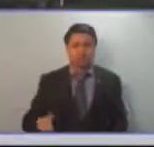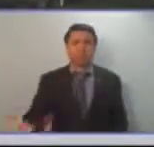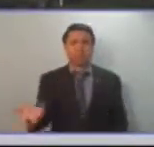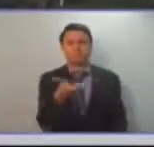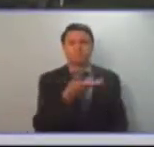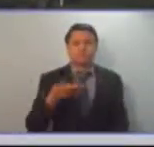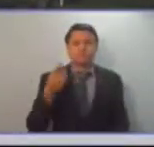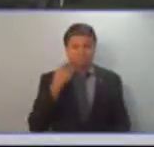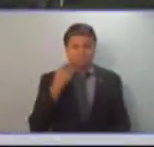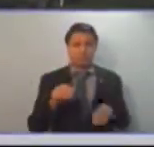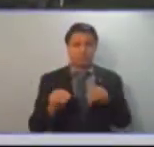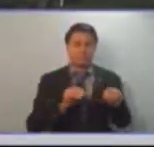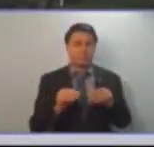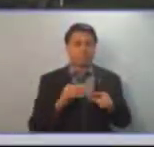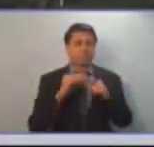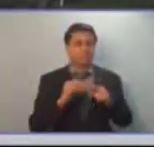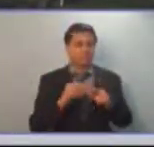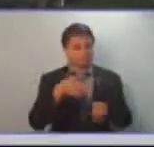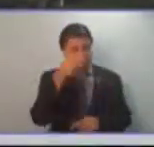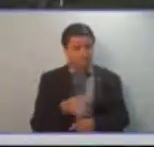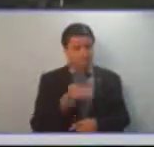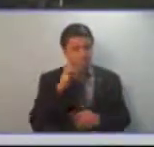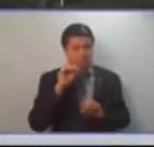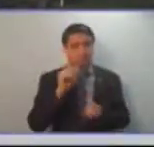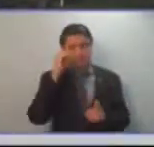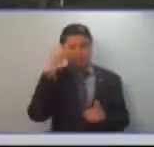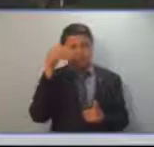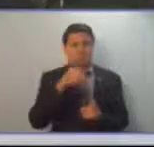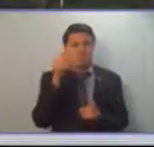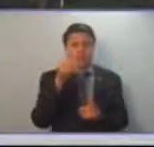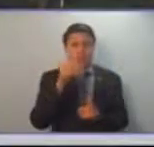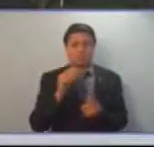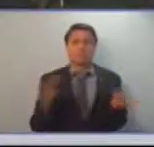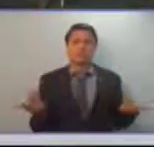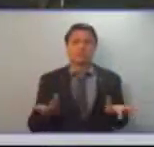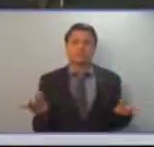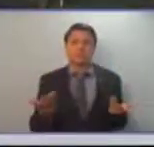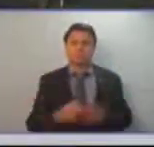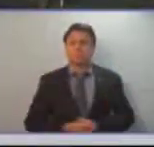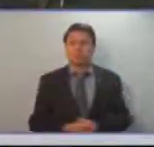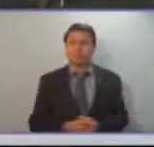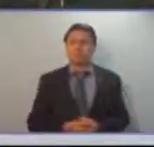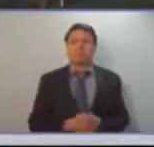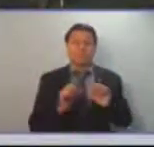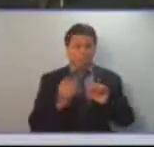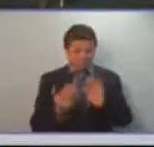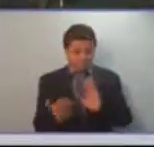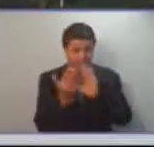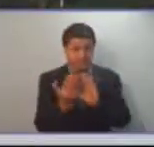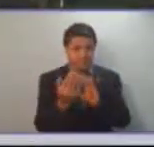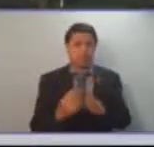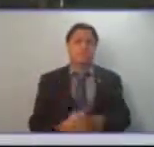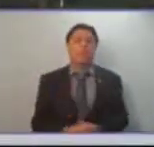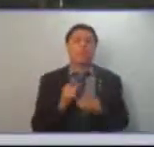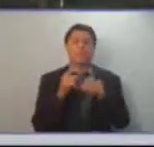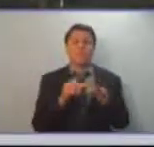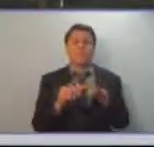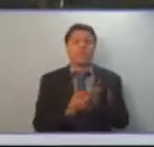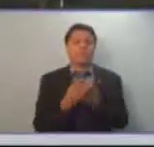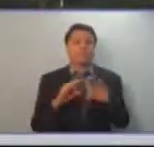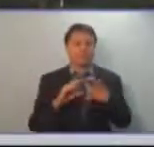documento oficial para capacitar, para enseñarles cómo hacer, frente a una